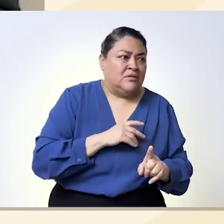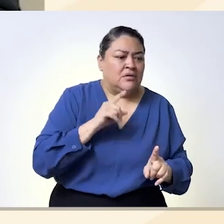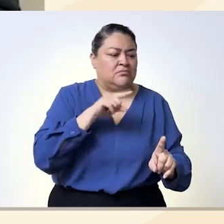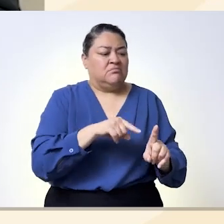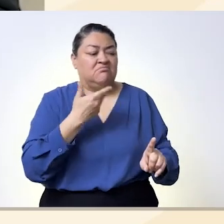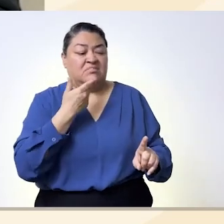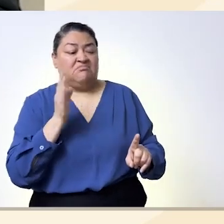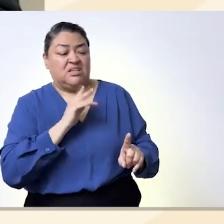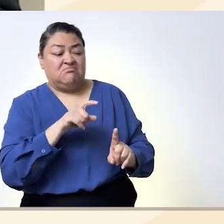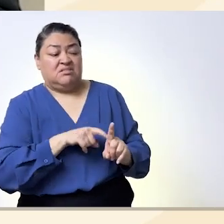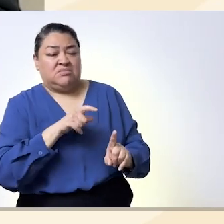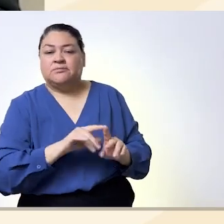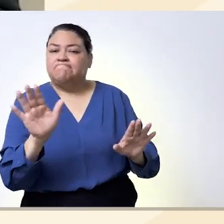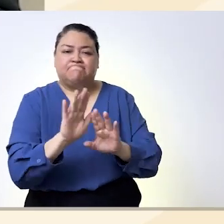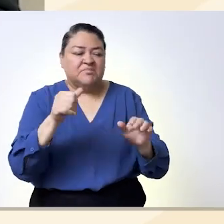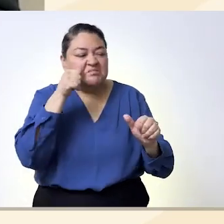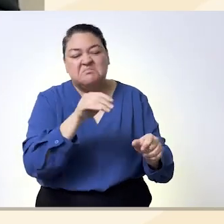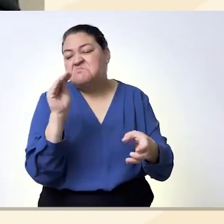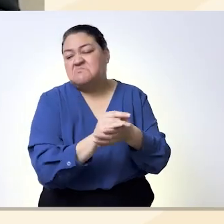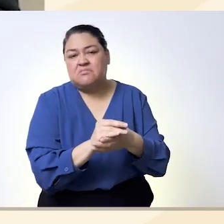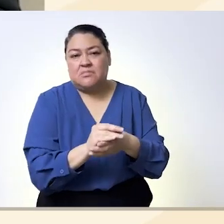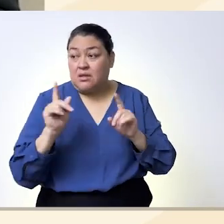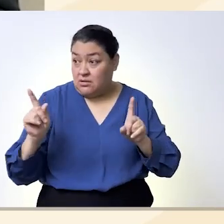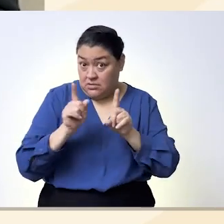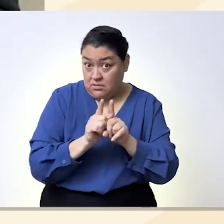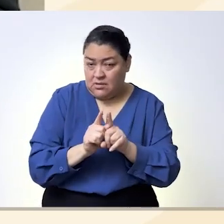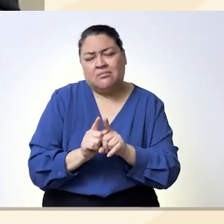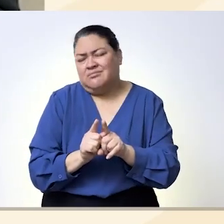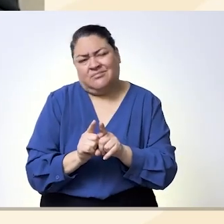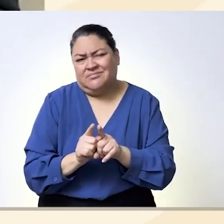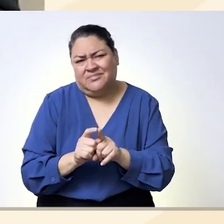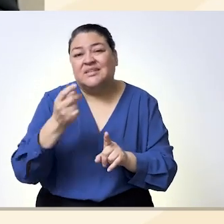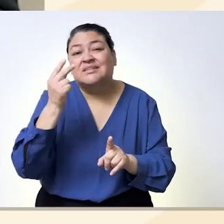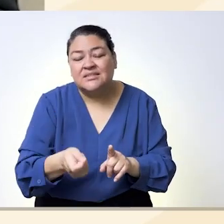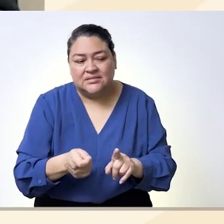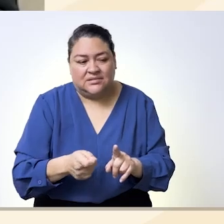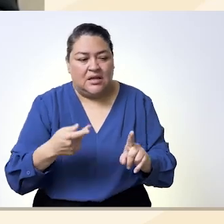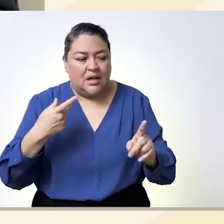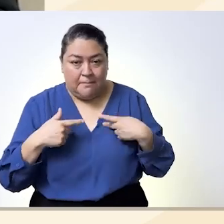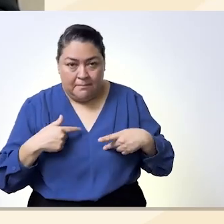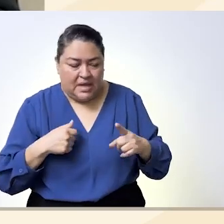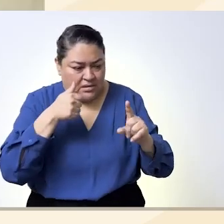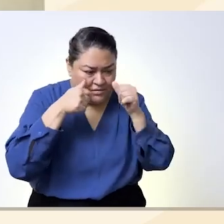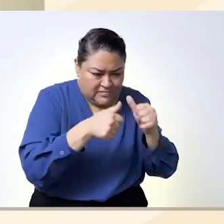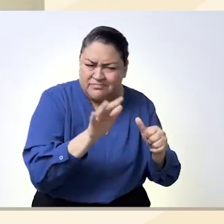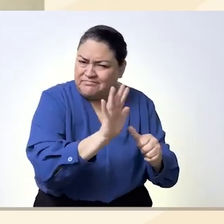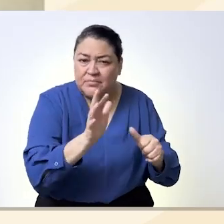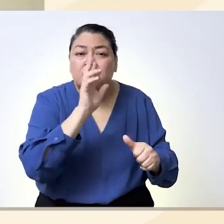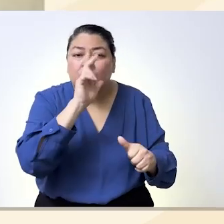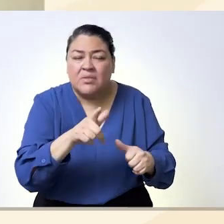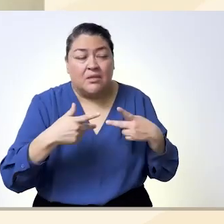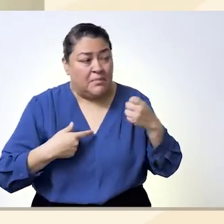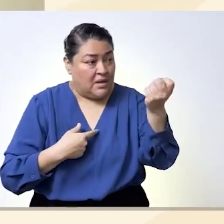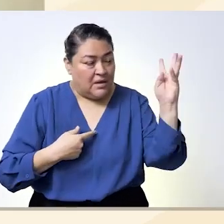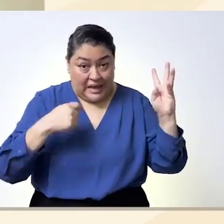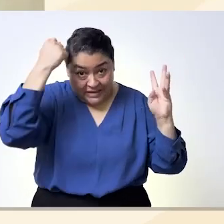escucha. ¿No? Entonces, es eso. O sea, creo que tiene que ver menos con estar llenes de teoría, que creo que muchos especialistas es lo que quieren, como, ¿pero a dónde voy? ¿Pero qué estudio?